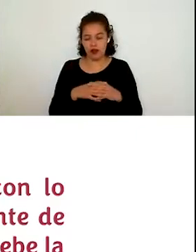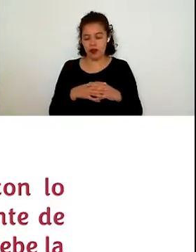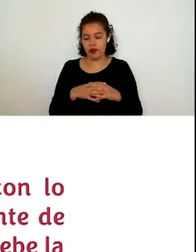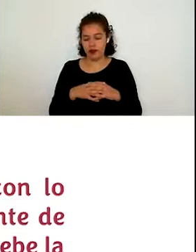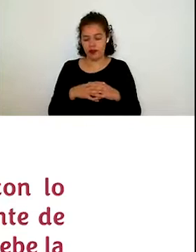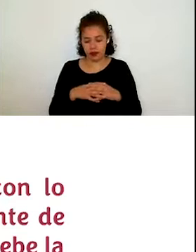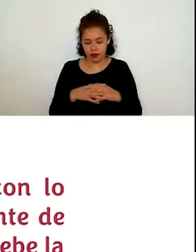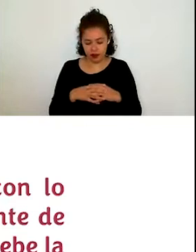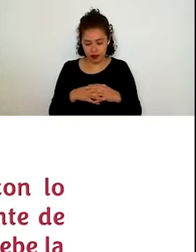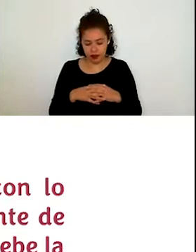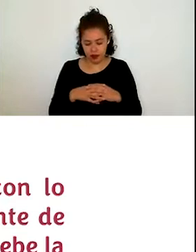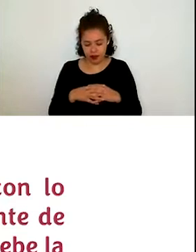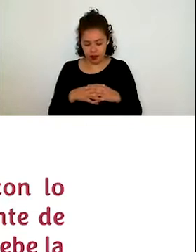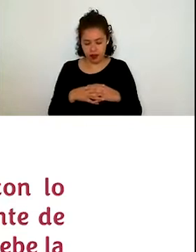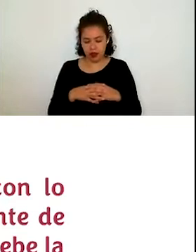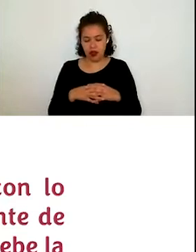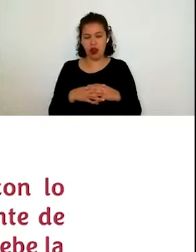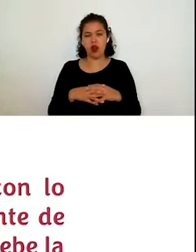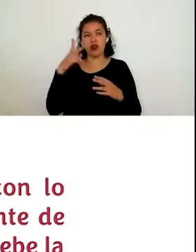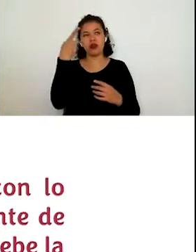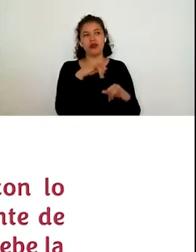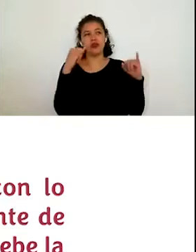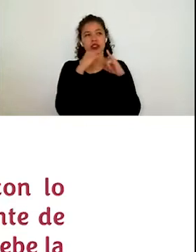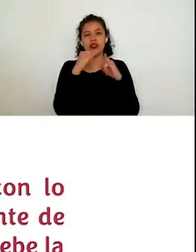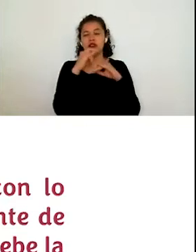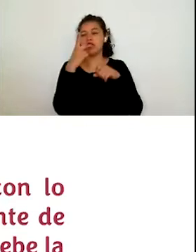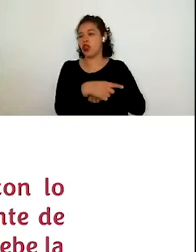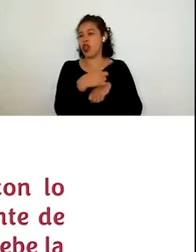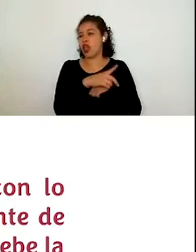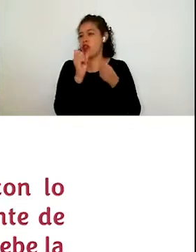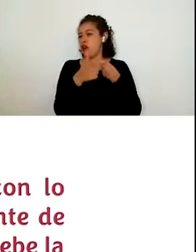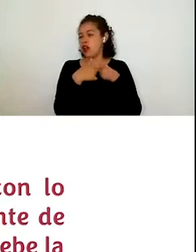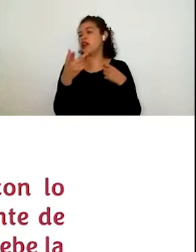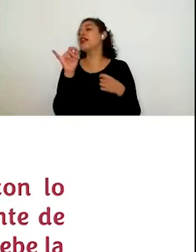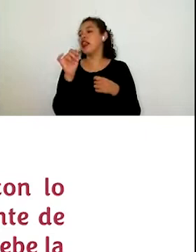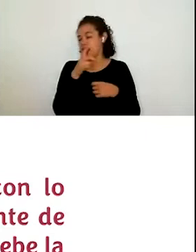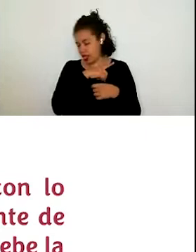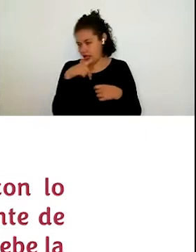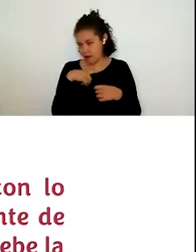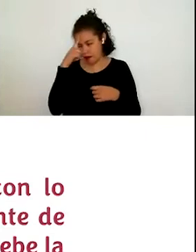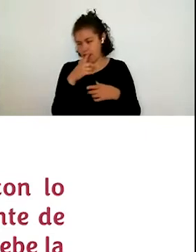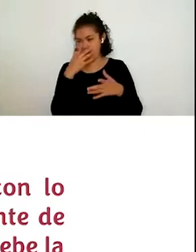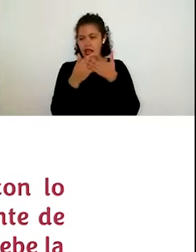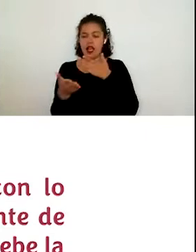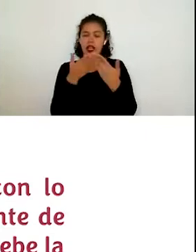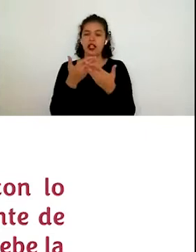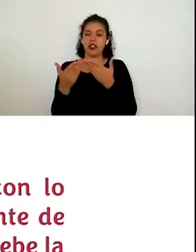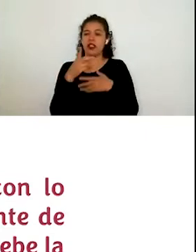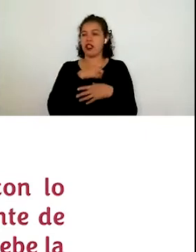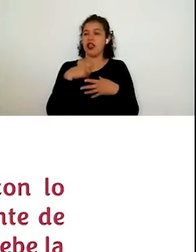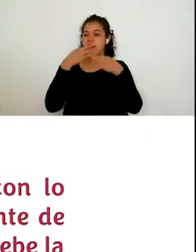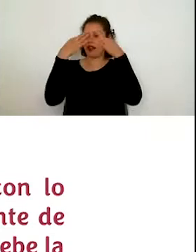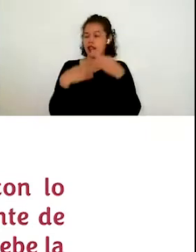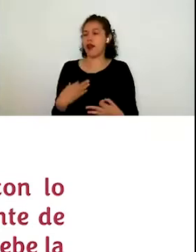algún perjuicio a la institución en sus recursos. Entonces, sí tienen que prever que este tipo de acciones estén